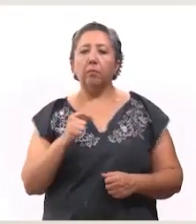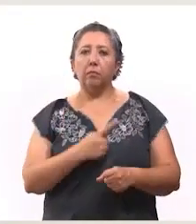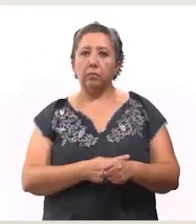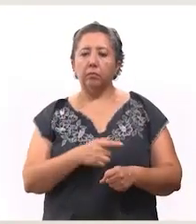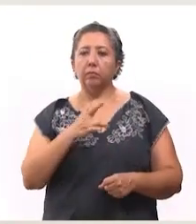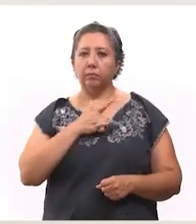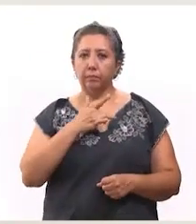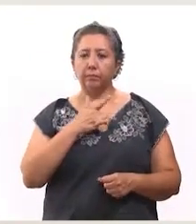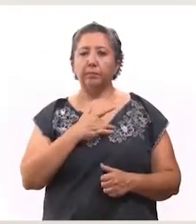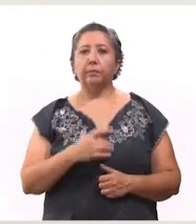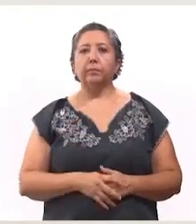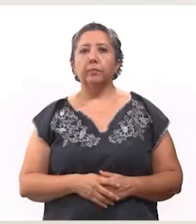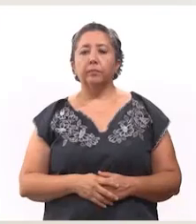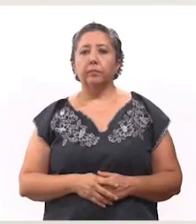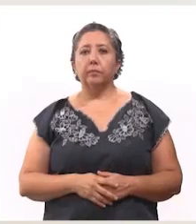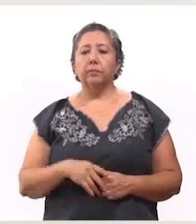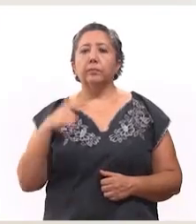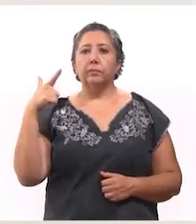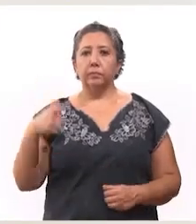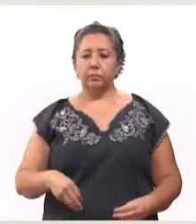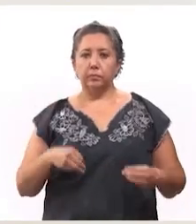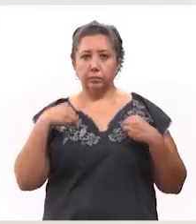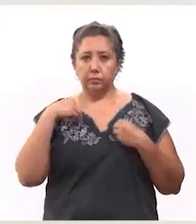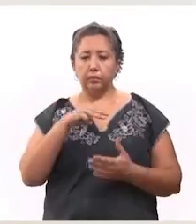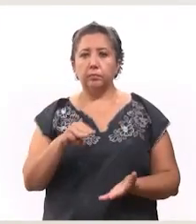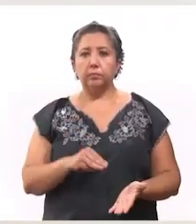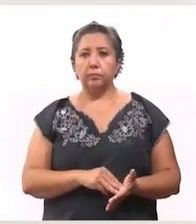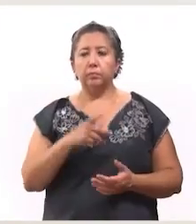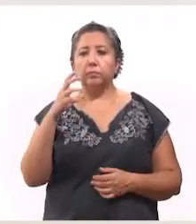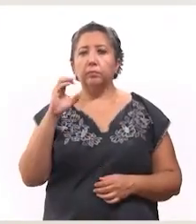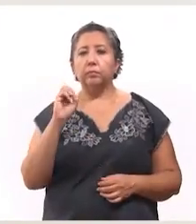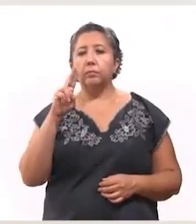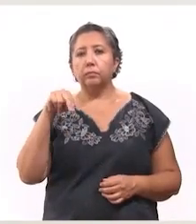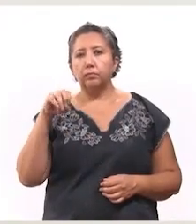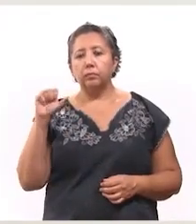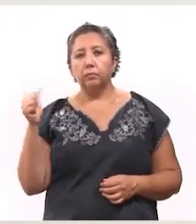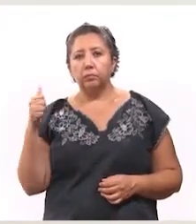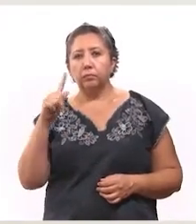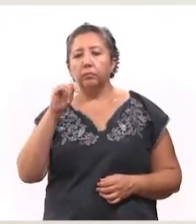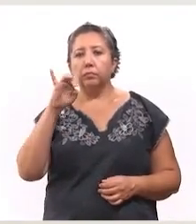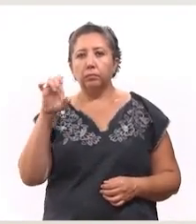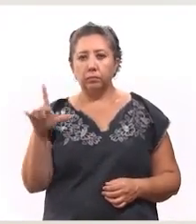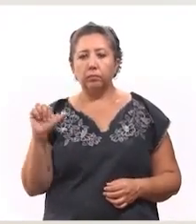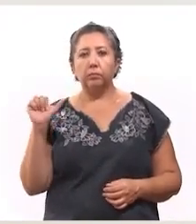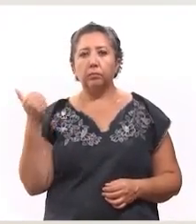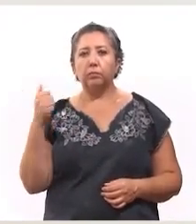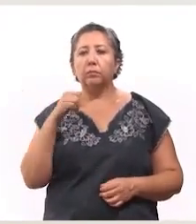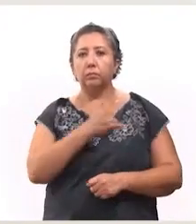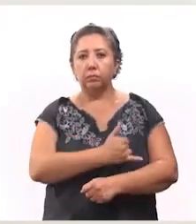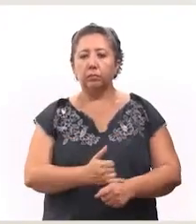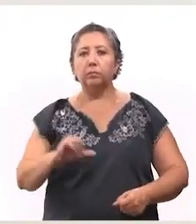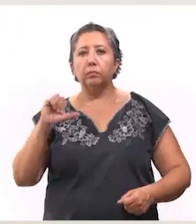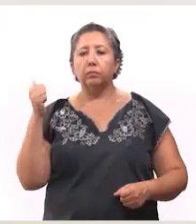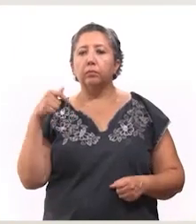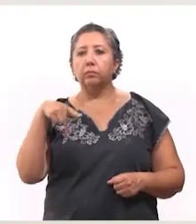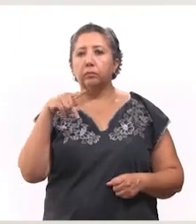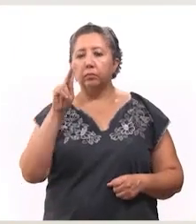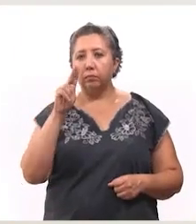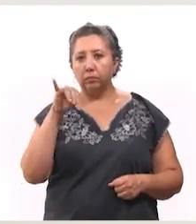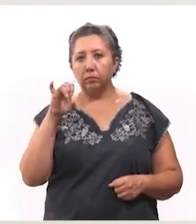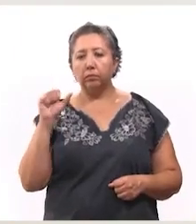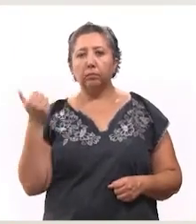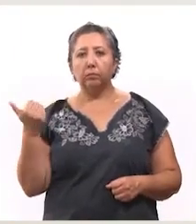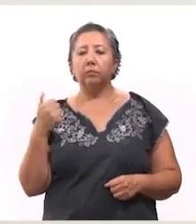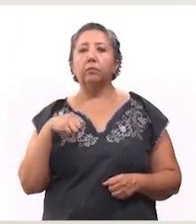enfermedad cardiovascular. 7 residían en Mérida, 1 en Cuncunul, 1 en Ticul, 1 en Izamal, 1 en Canacín, 1 en